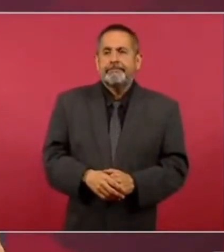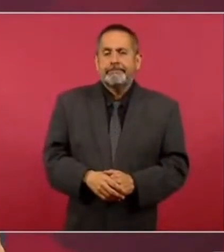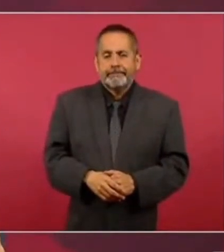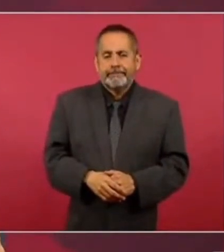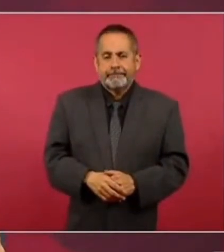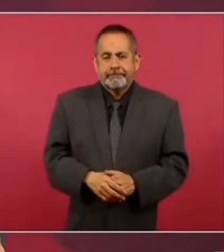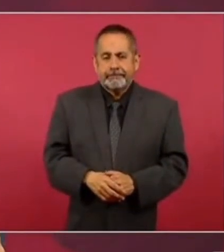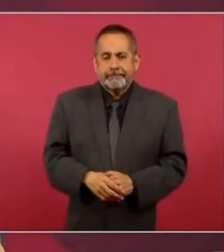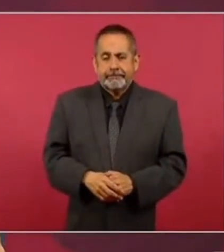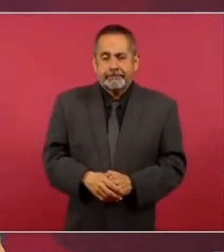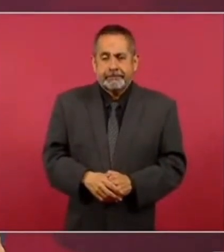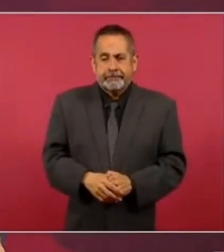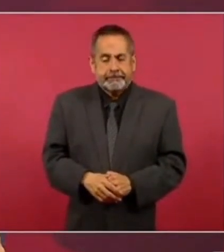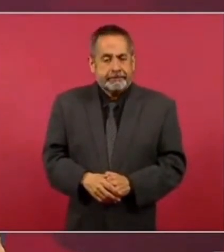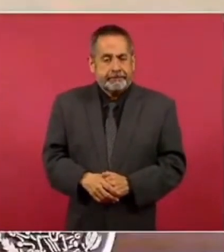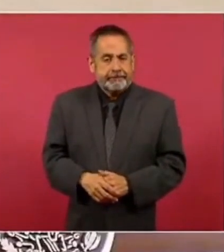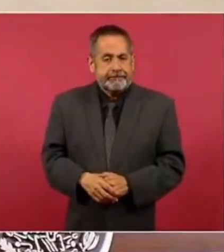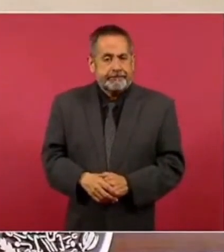han